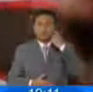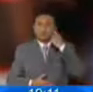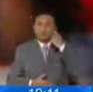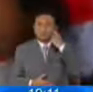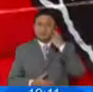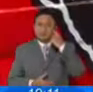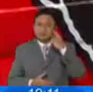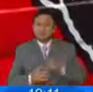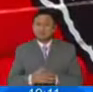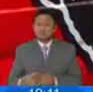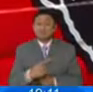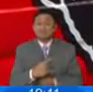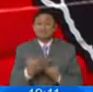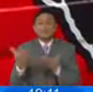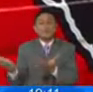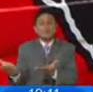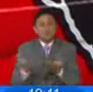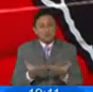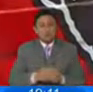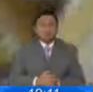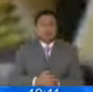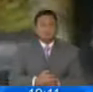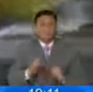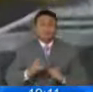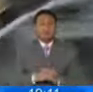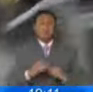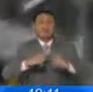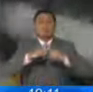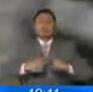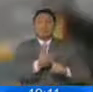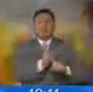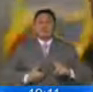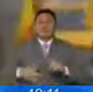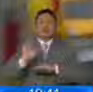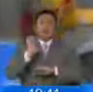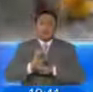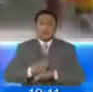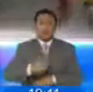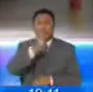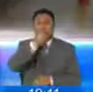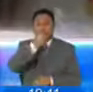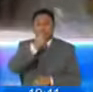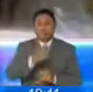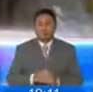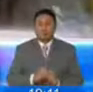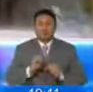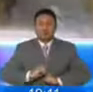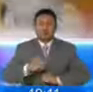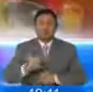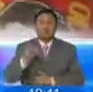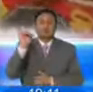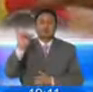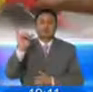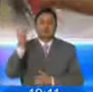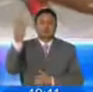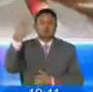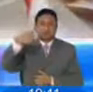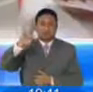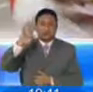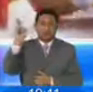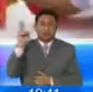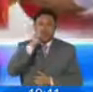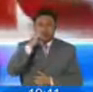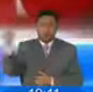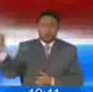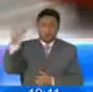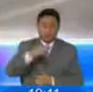Una bienvenida apoteósica es la que quieren dar al expresidente del Ecuador, Abdalá Bucaram, que llegará este sábado 17 de